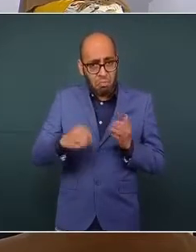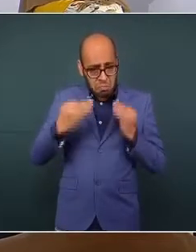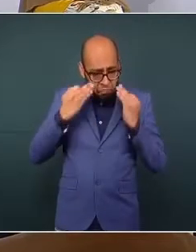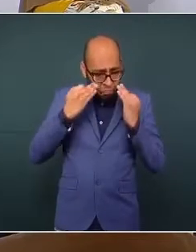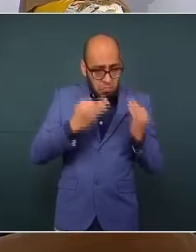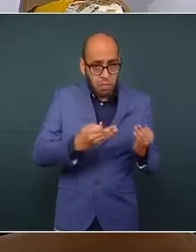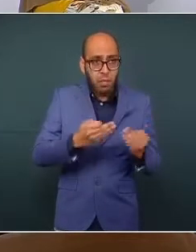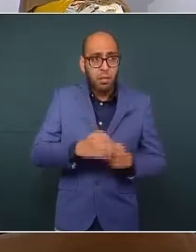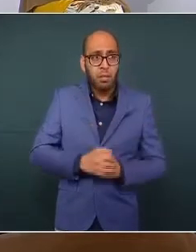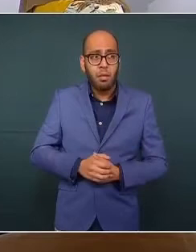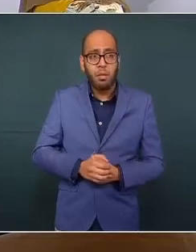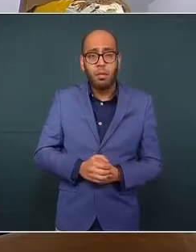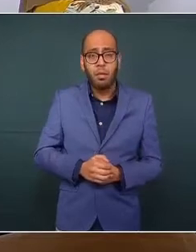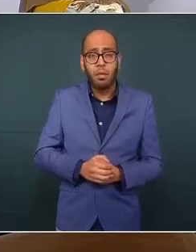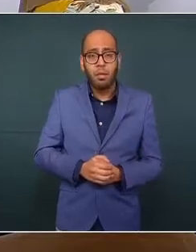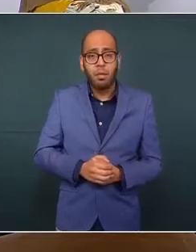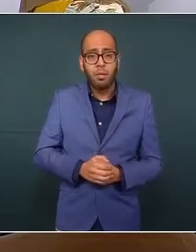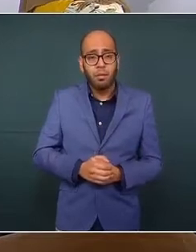esta señora,